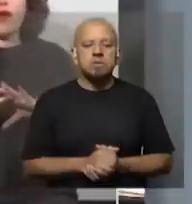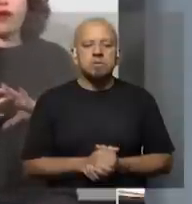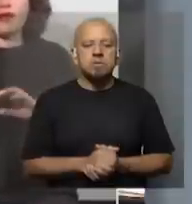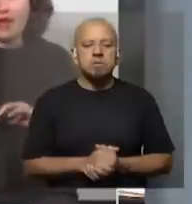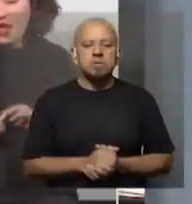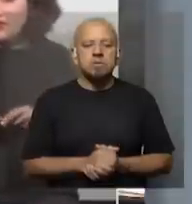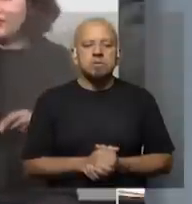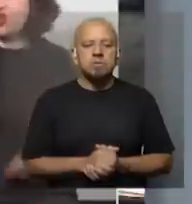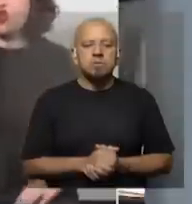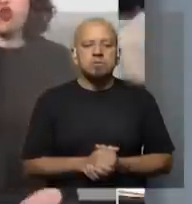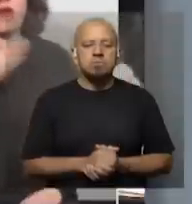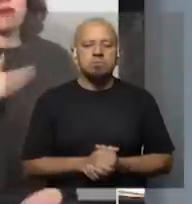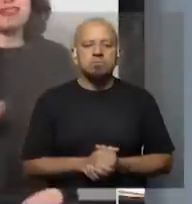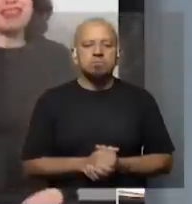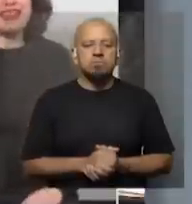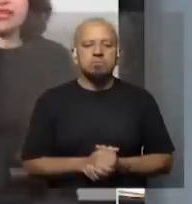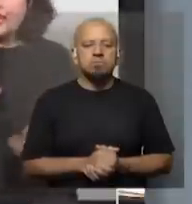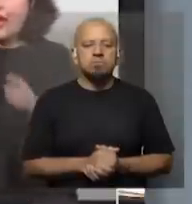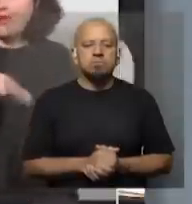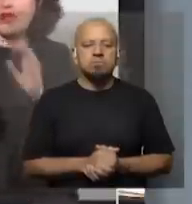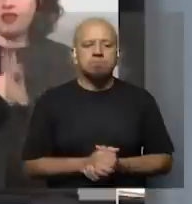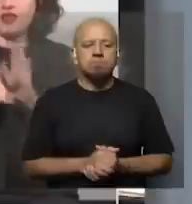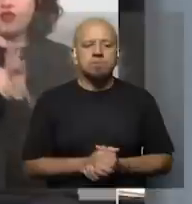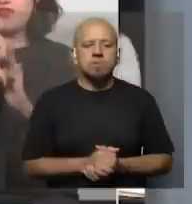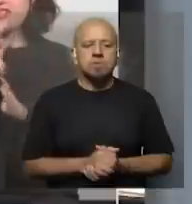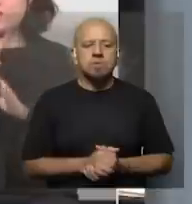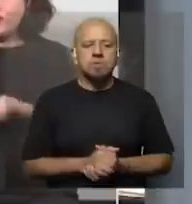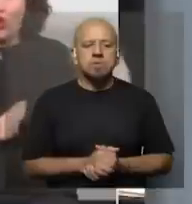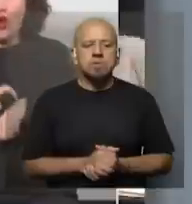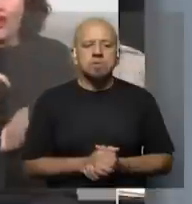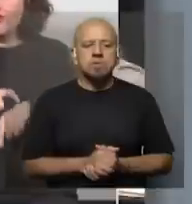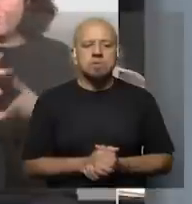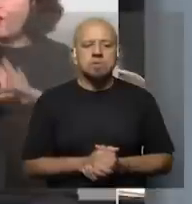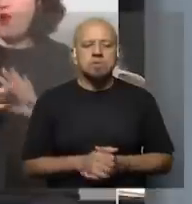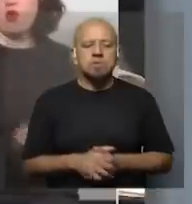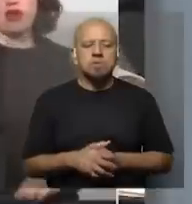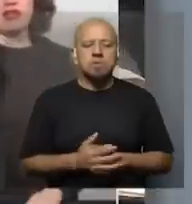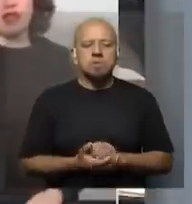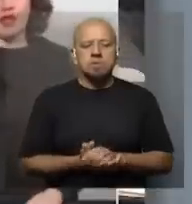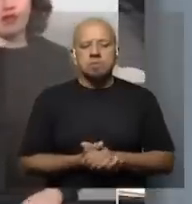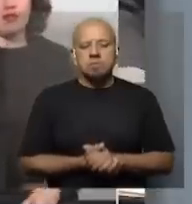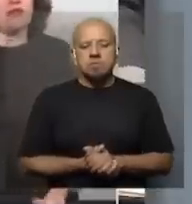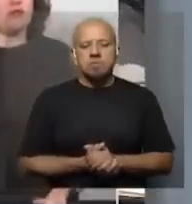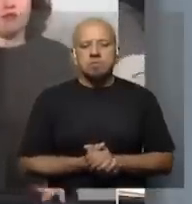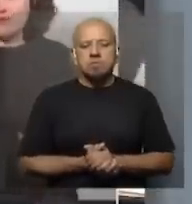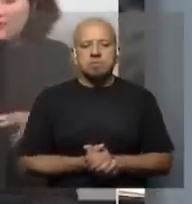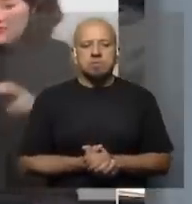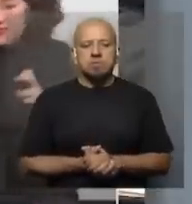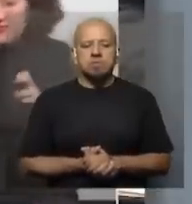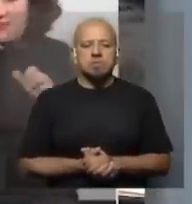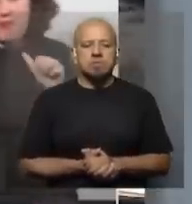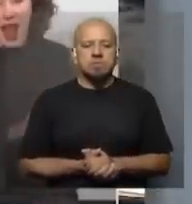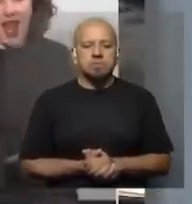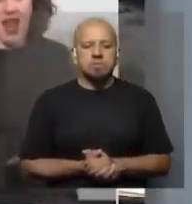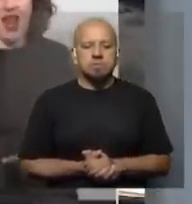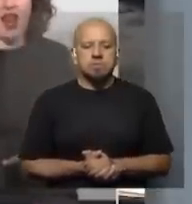señora presidente era cambiar el decreto en veinticuatro horas en forma urgente y mal hecho sin estudio para que